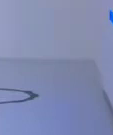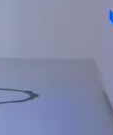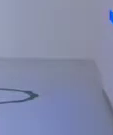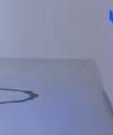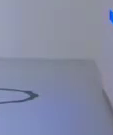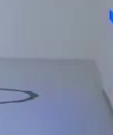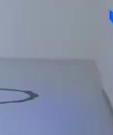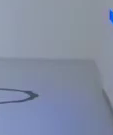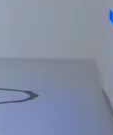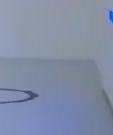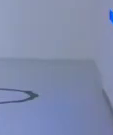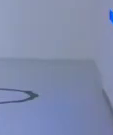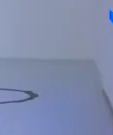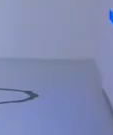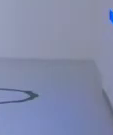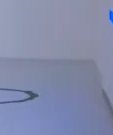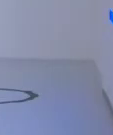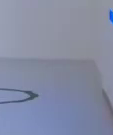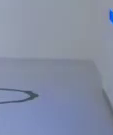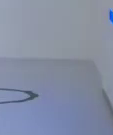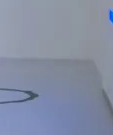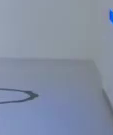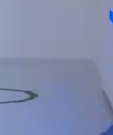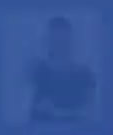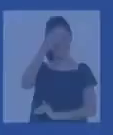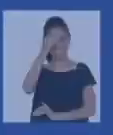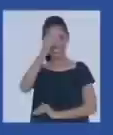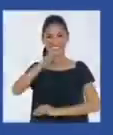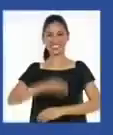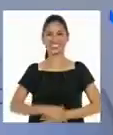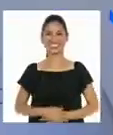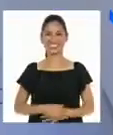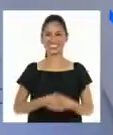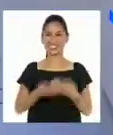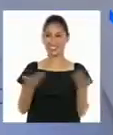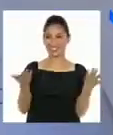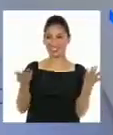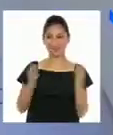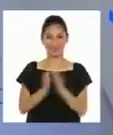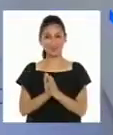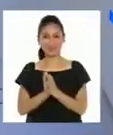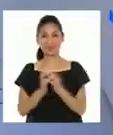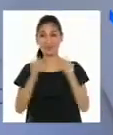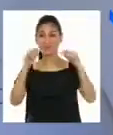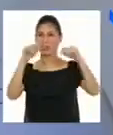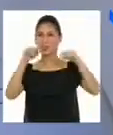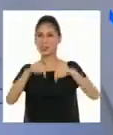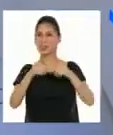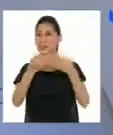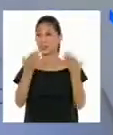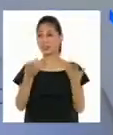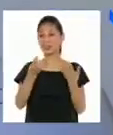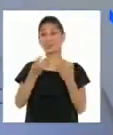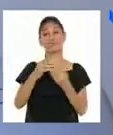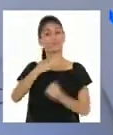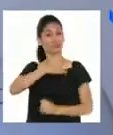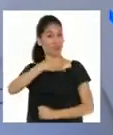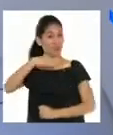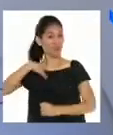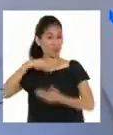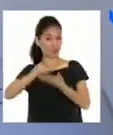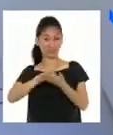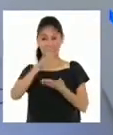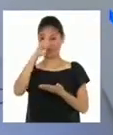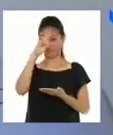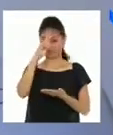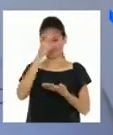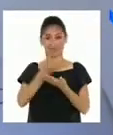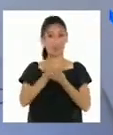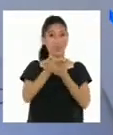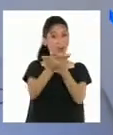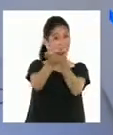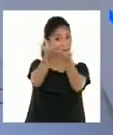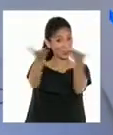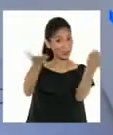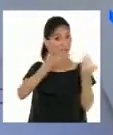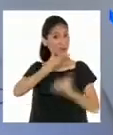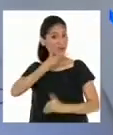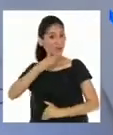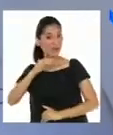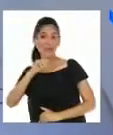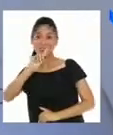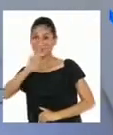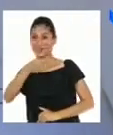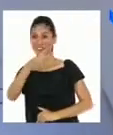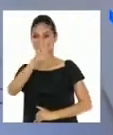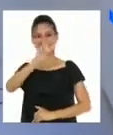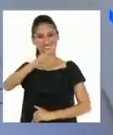Bienvenidas y bienvenidos a Aprendo en Casa. Esta es una iniciativa del Ministerio de Educación dirigida a las chicas y chicos de